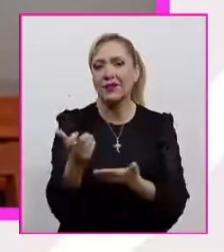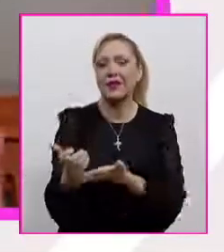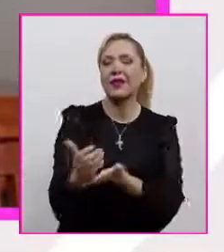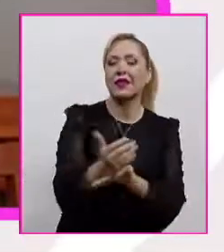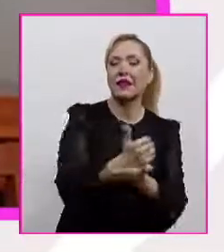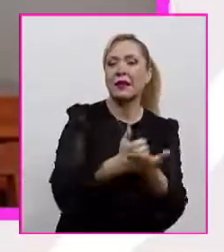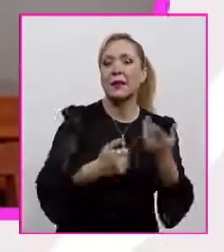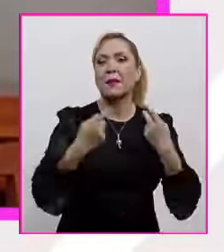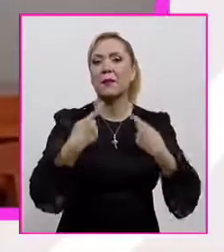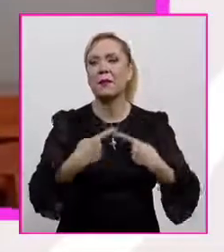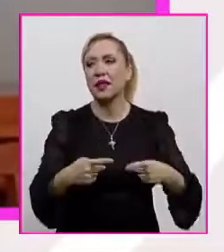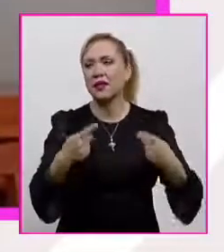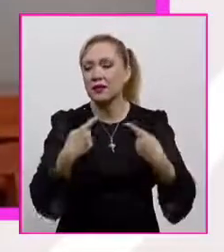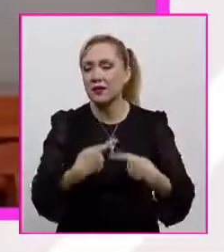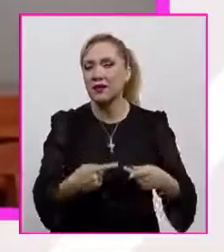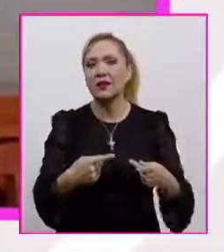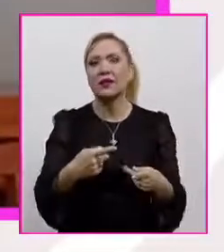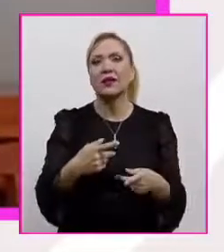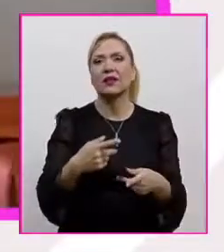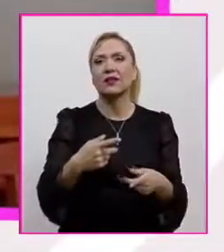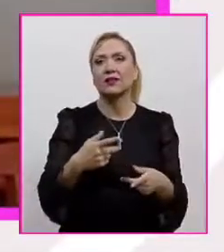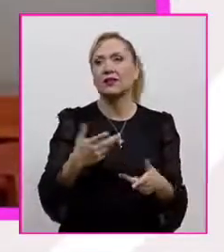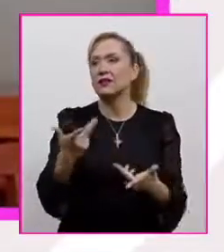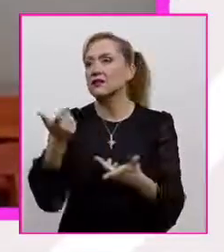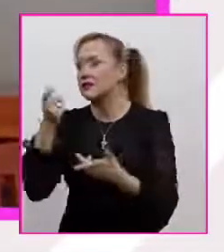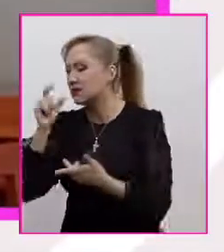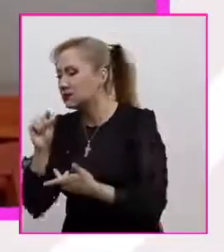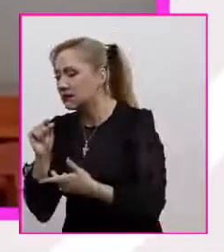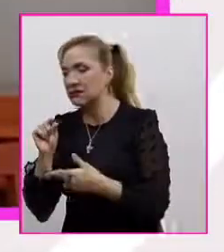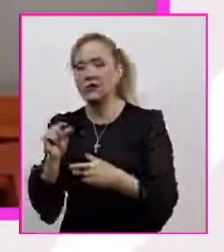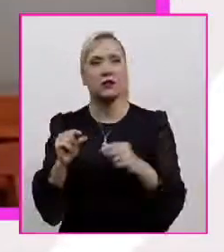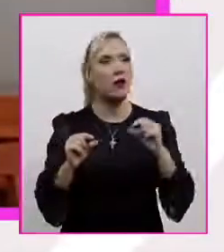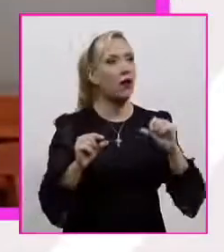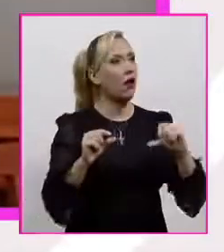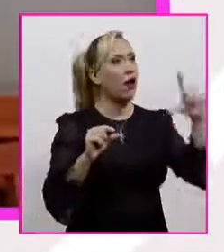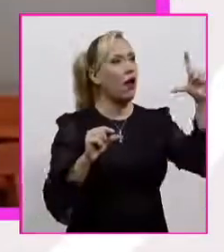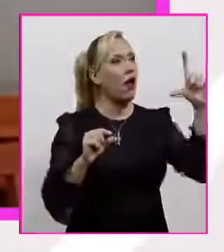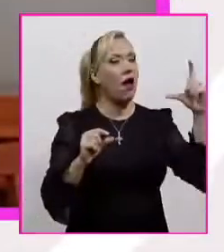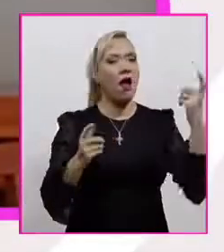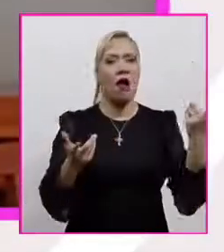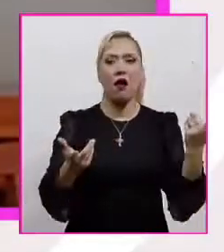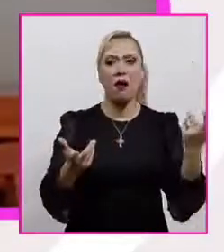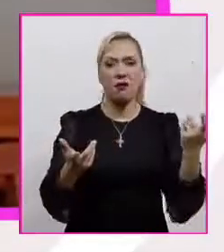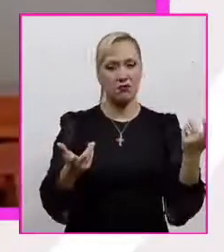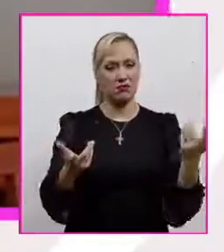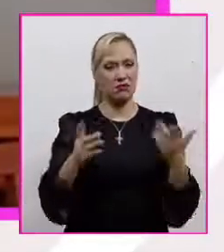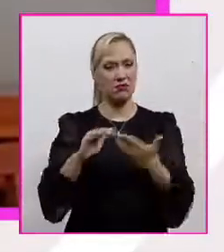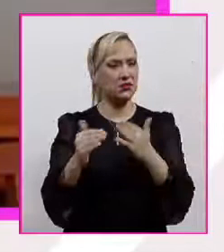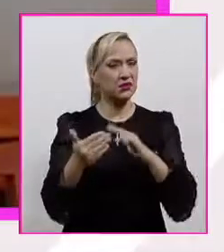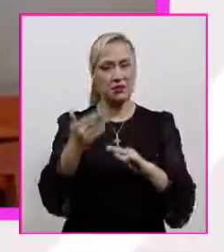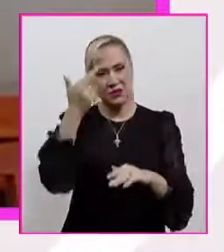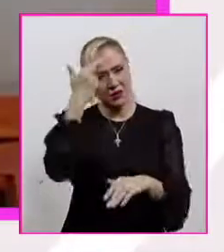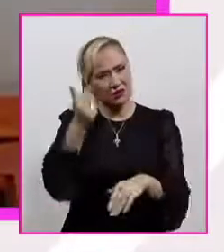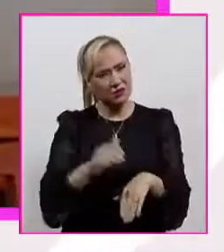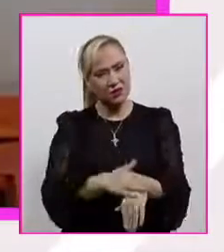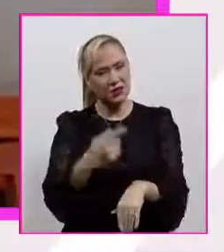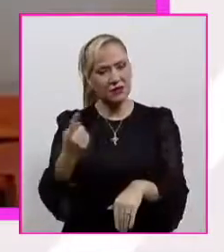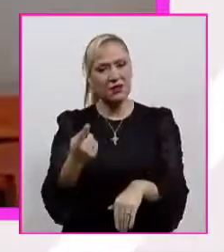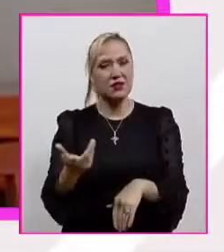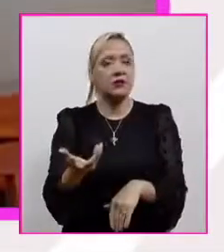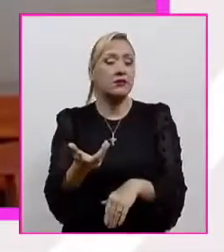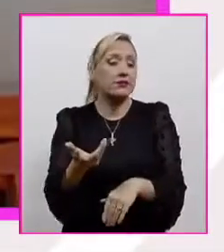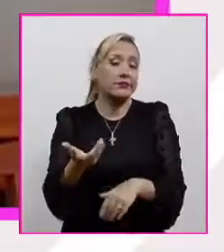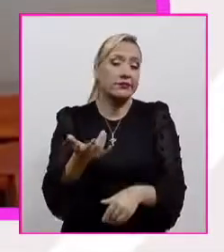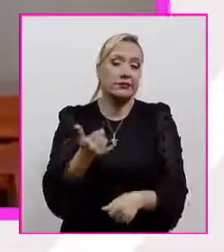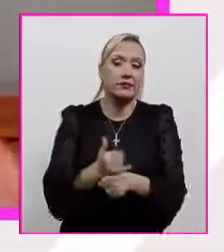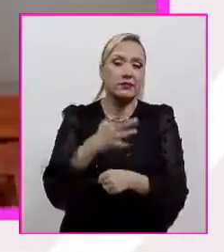las personas a los países por estos sesgos completamente irracionales que están basados en